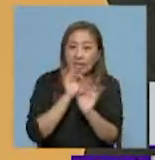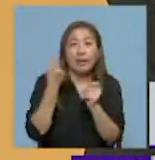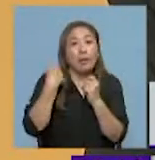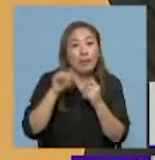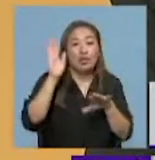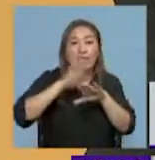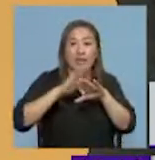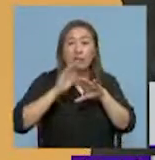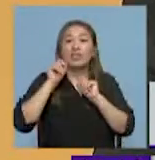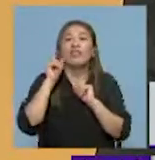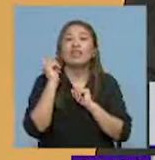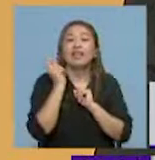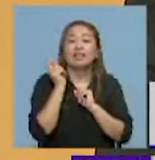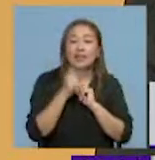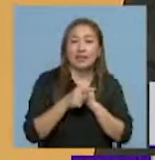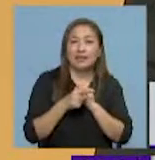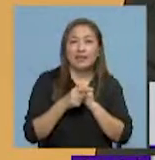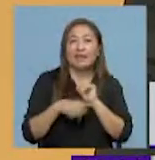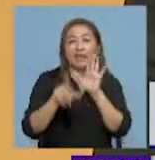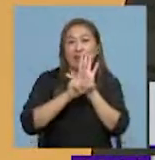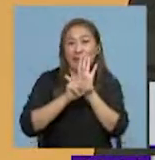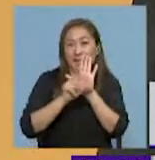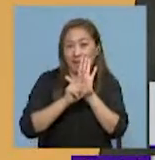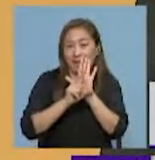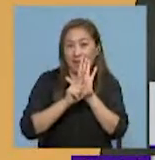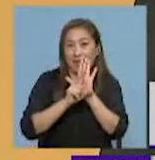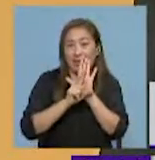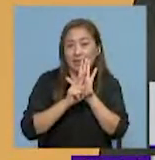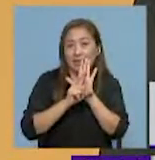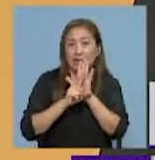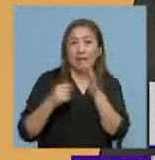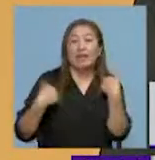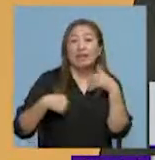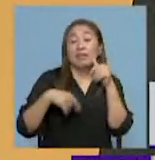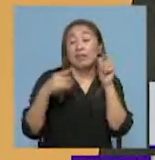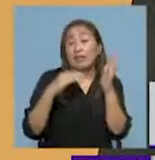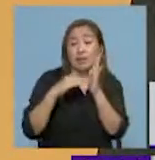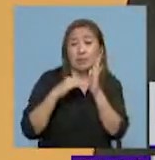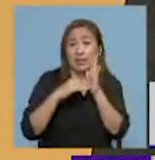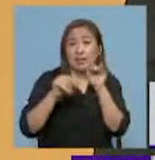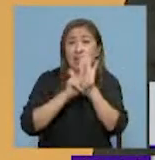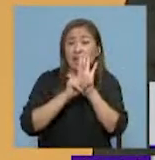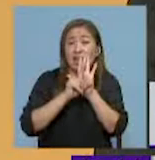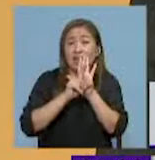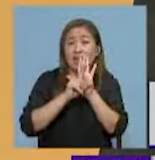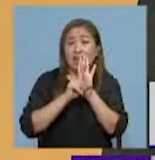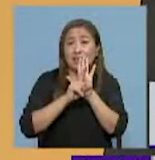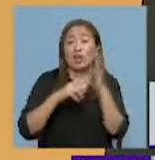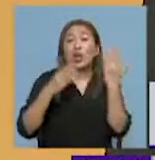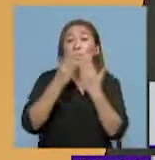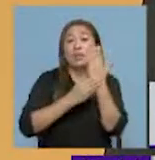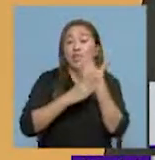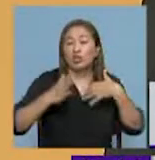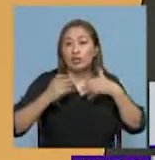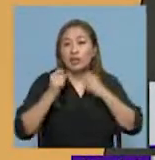responsabilidad legal está de acuerdo al código penal está en el ministerio de salud